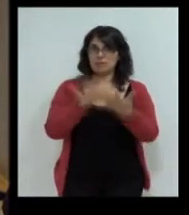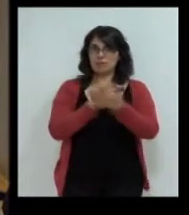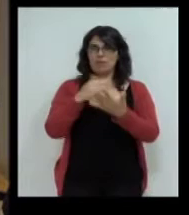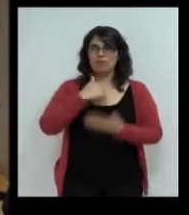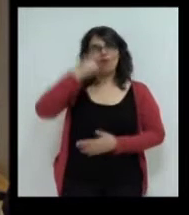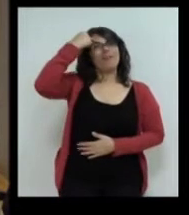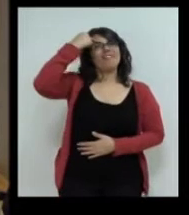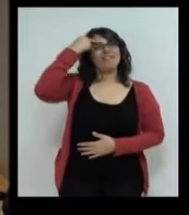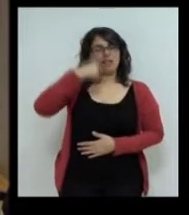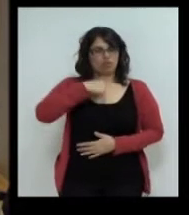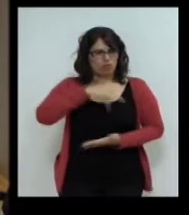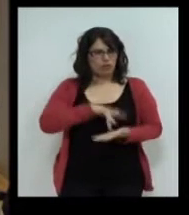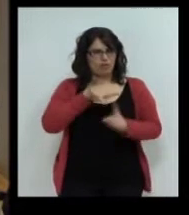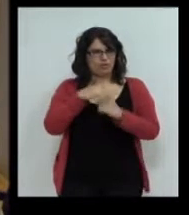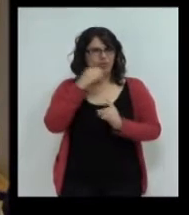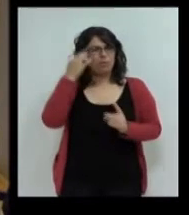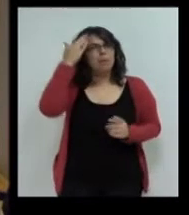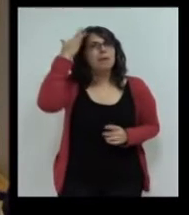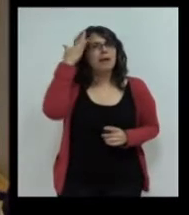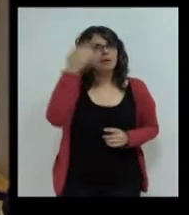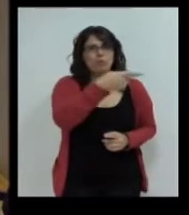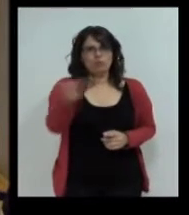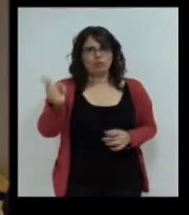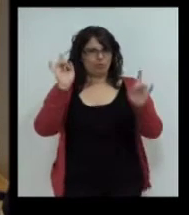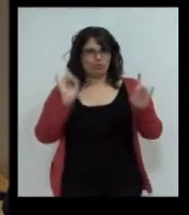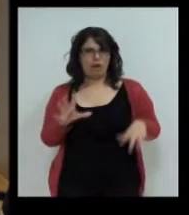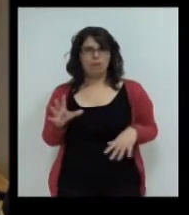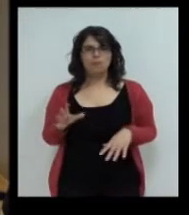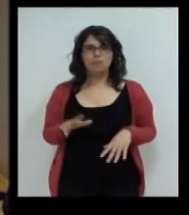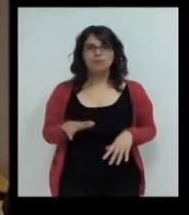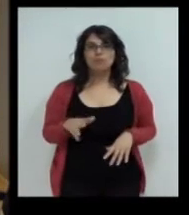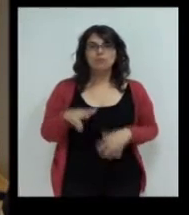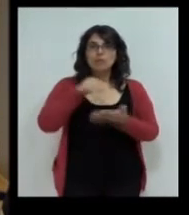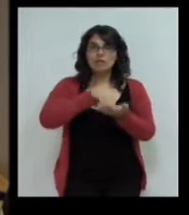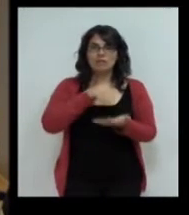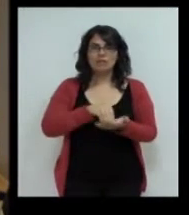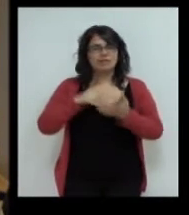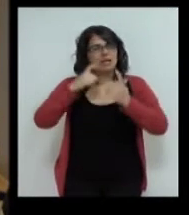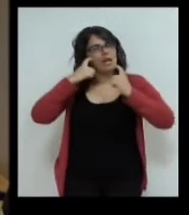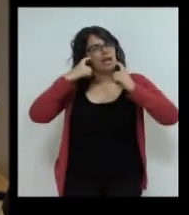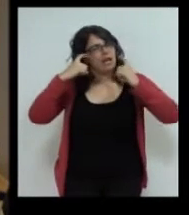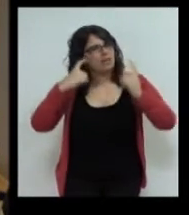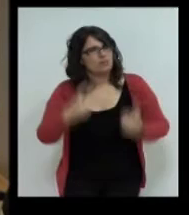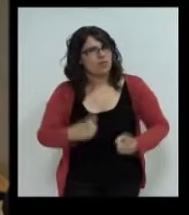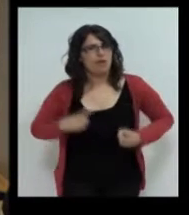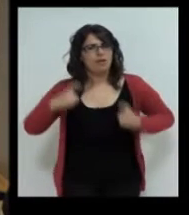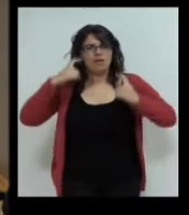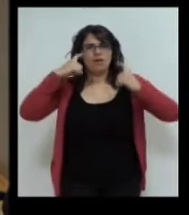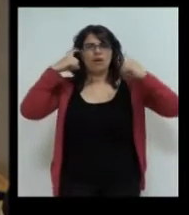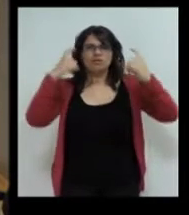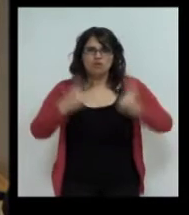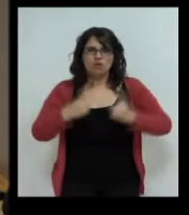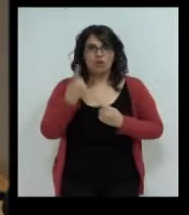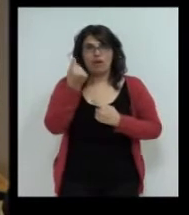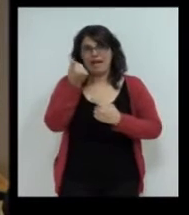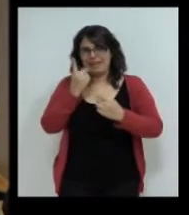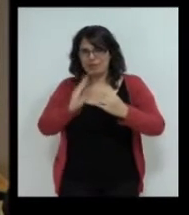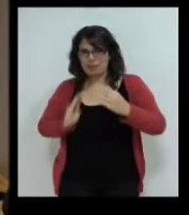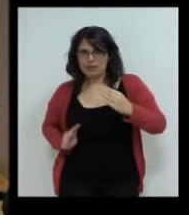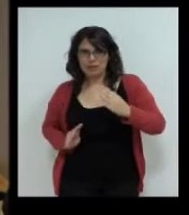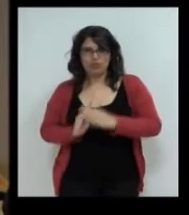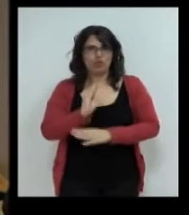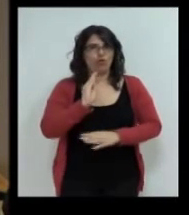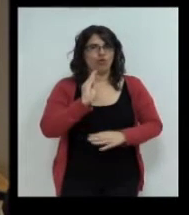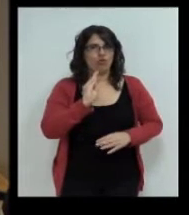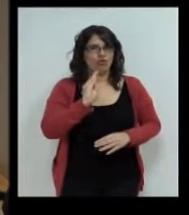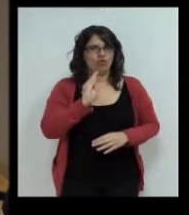pasado y supongo que a vosotros también en Televisión Española, que es que después de hacer todo el esfuerzo y toda la inversión que no gasto, porque